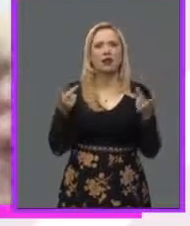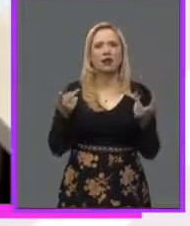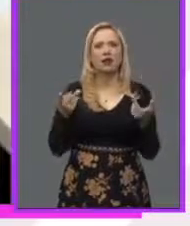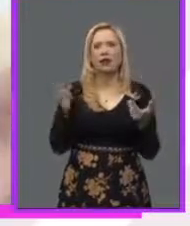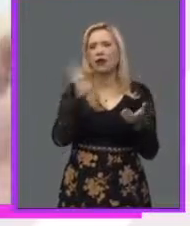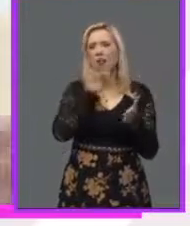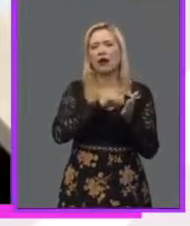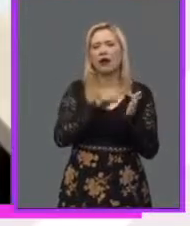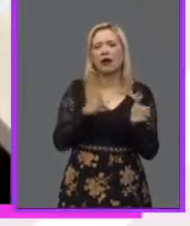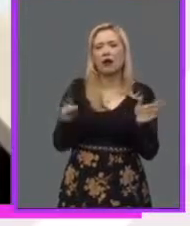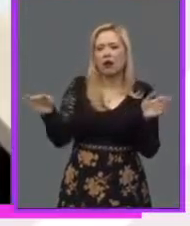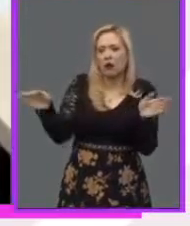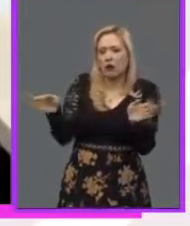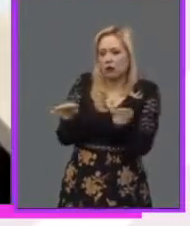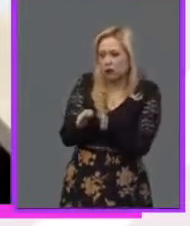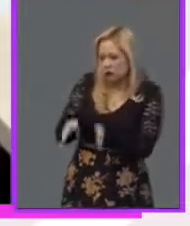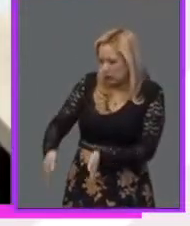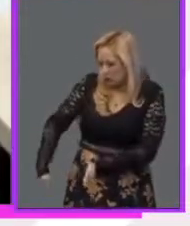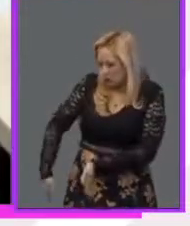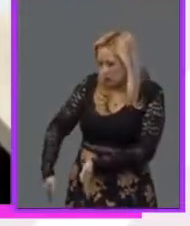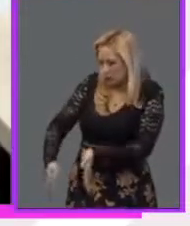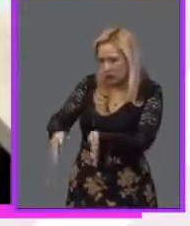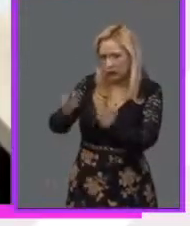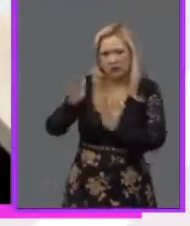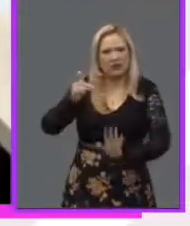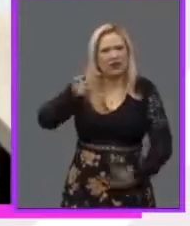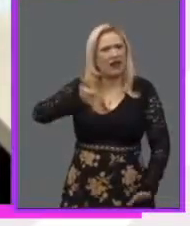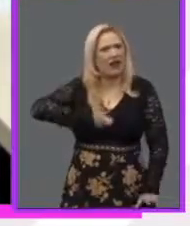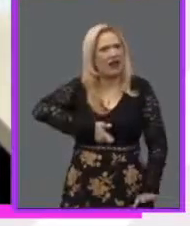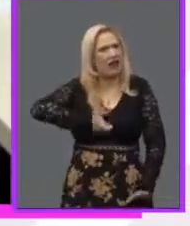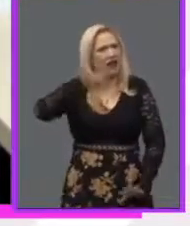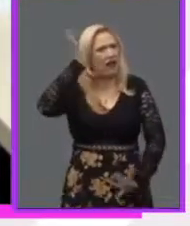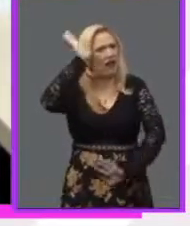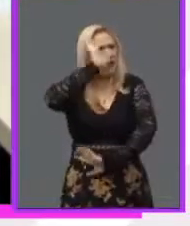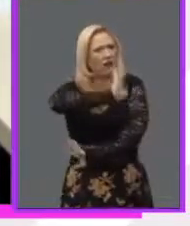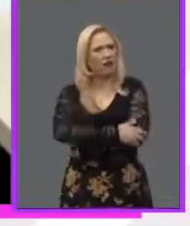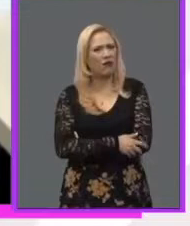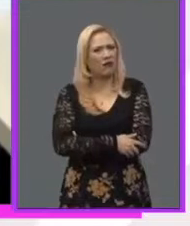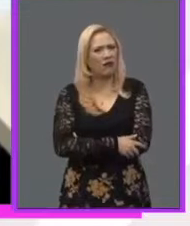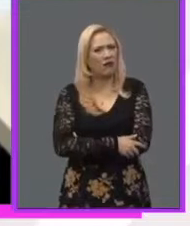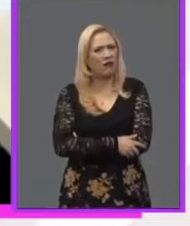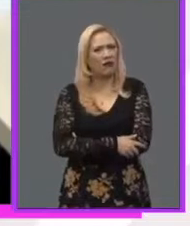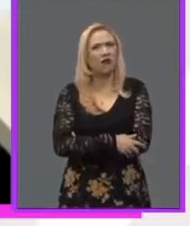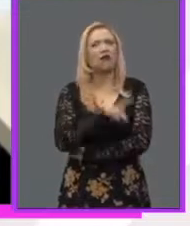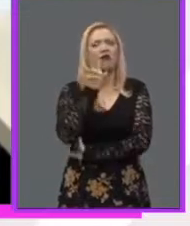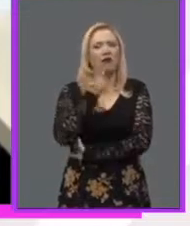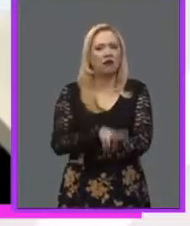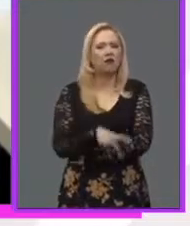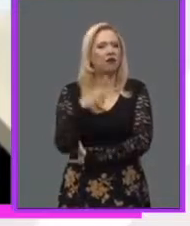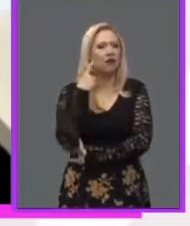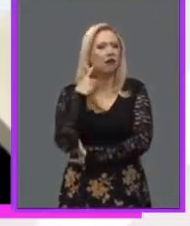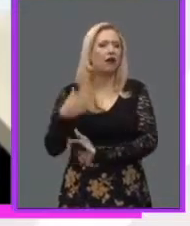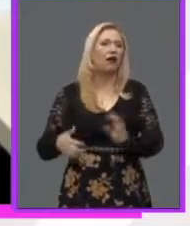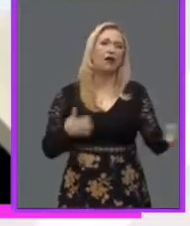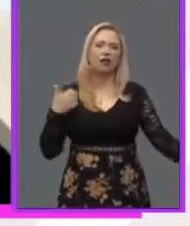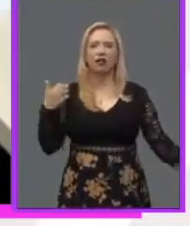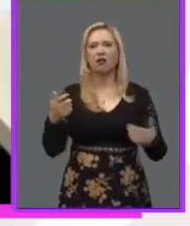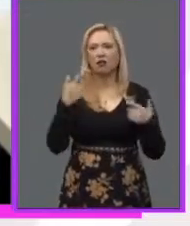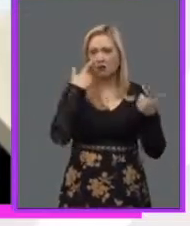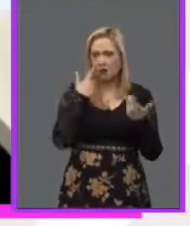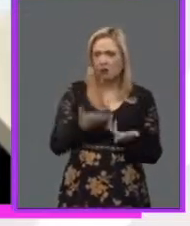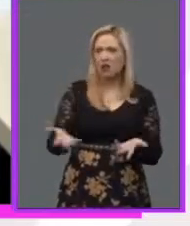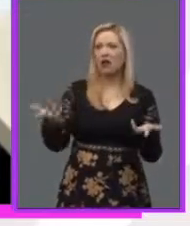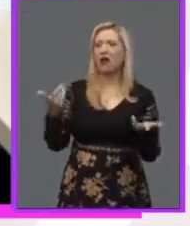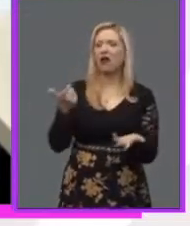como lofts y todas estas cosas, y a precios carísimos. Es muy representativo que muchas de esas quejas también son es que ve cuánto